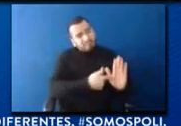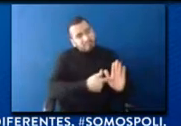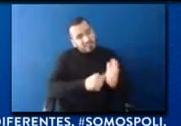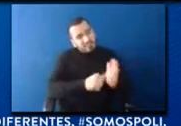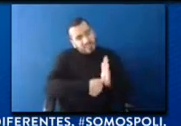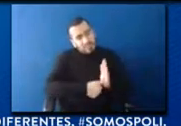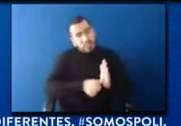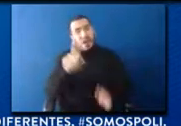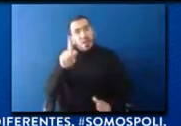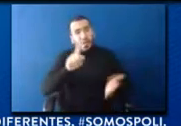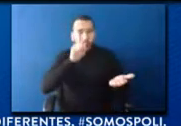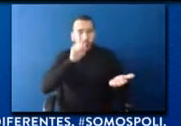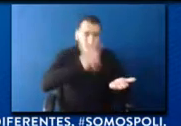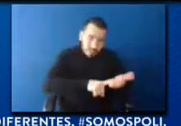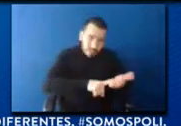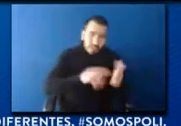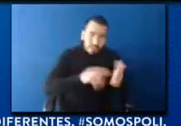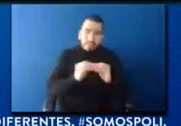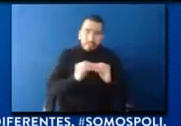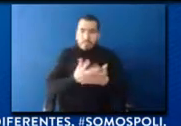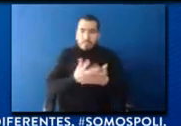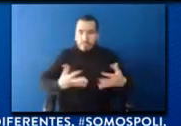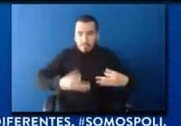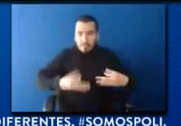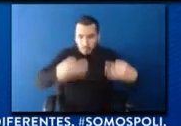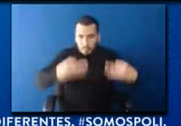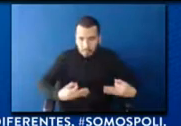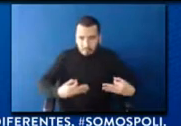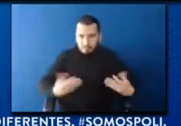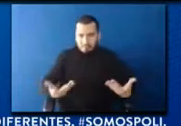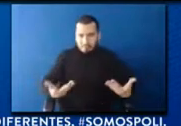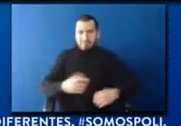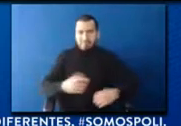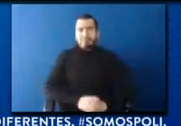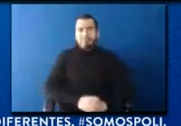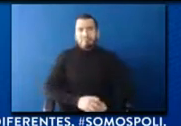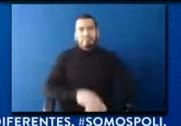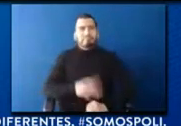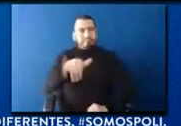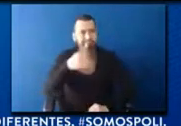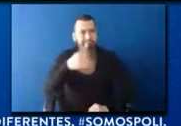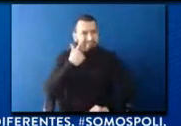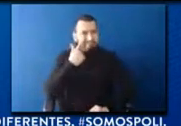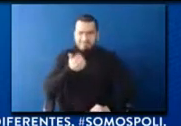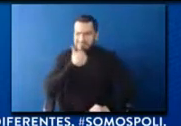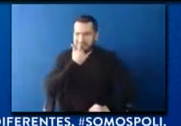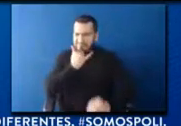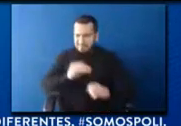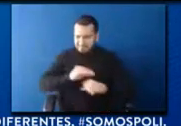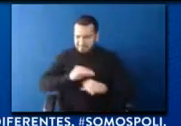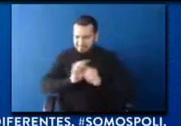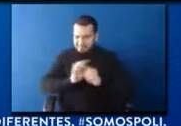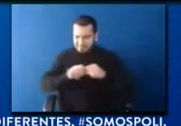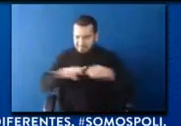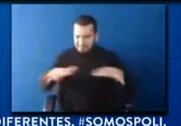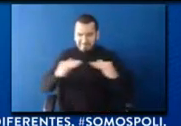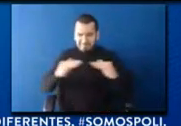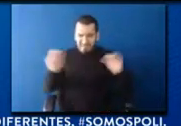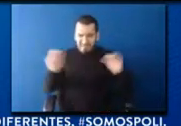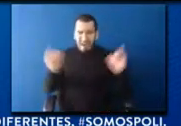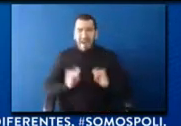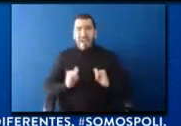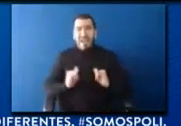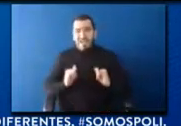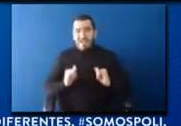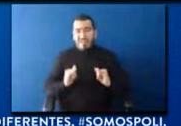su huella, y ese era un estándar de seguridad. ¿Y qué pasa cuando nos quedamos todos en nuestras casas? ¿Y qué pasa cuando nos toca desde